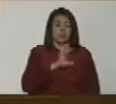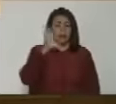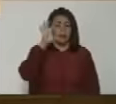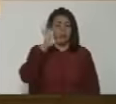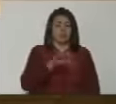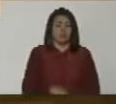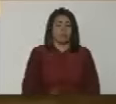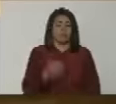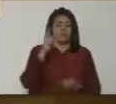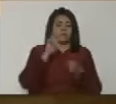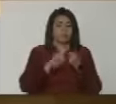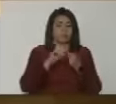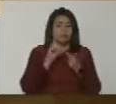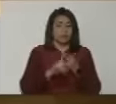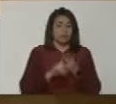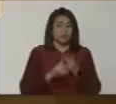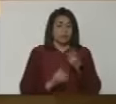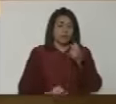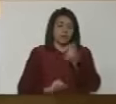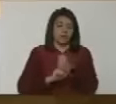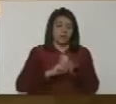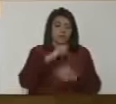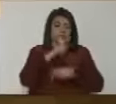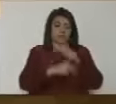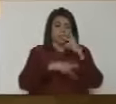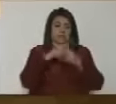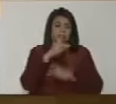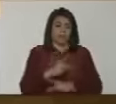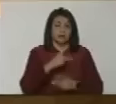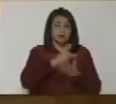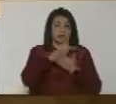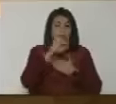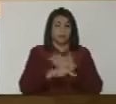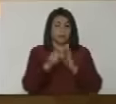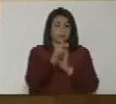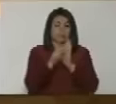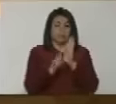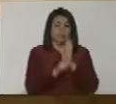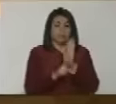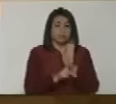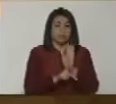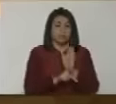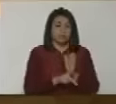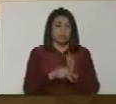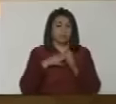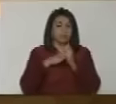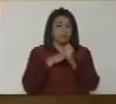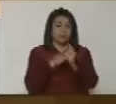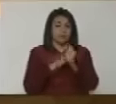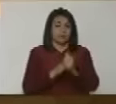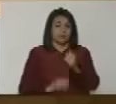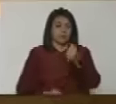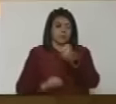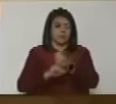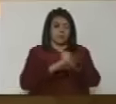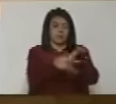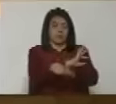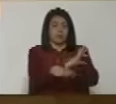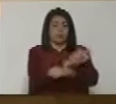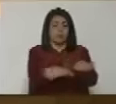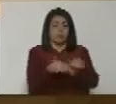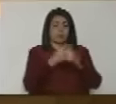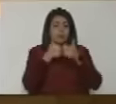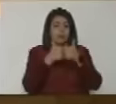nación. Segundo, apoyar las políticas, planes y programas orientados a fortalecer